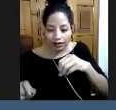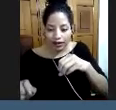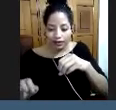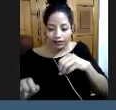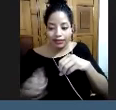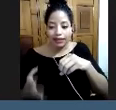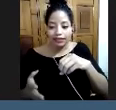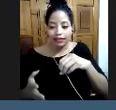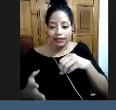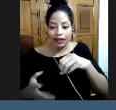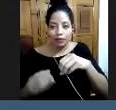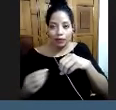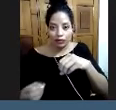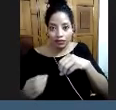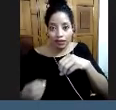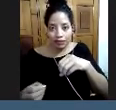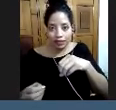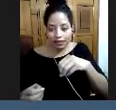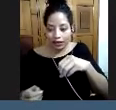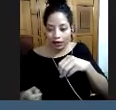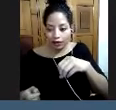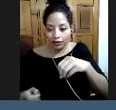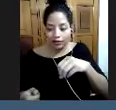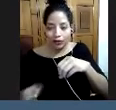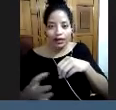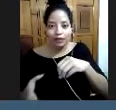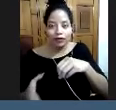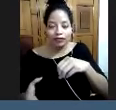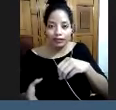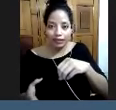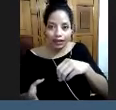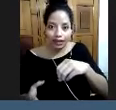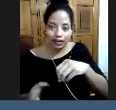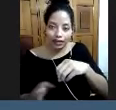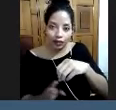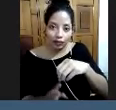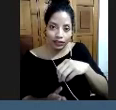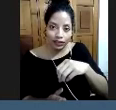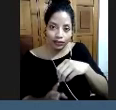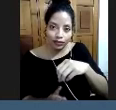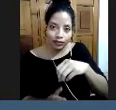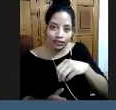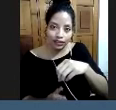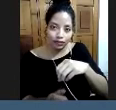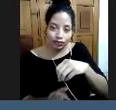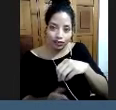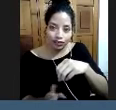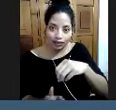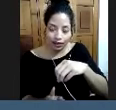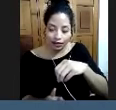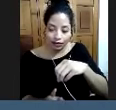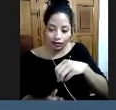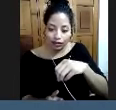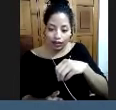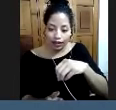Brevemente, si saben aproximadamente cuál es el porcentaje de compañeros y compañeras de sus hijas